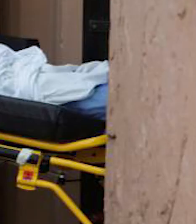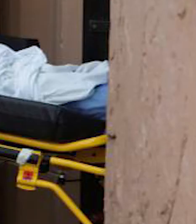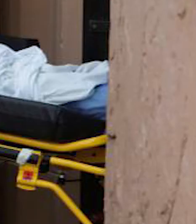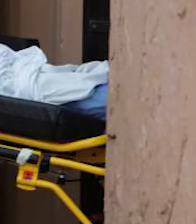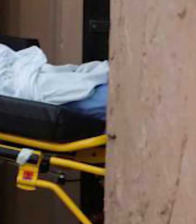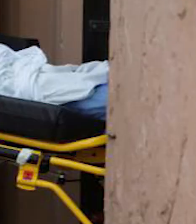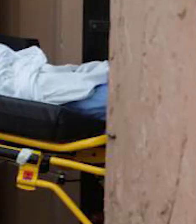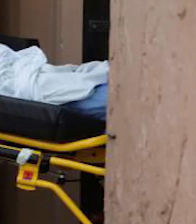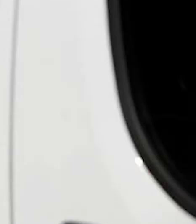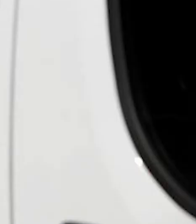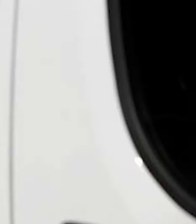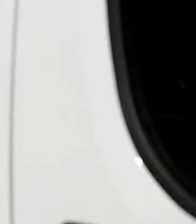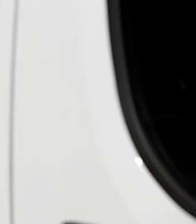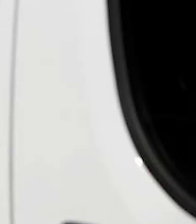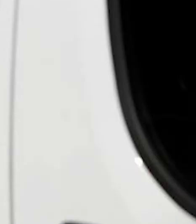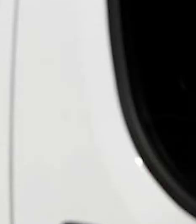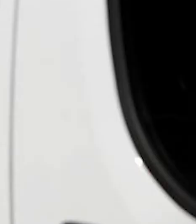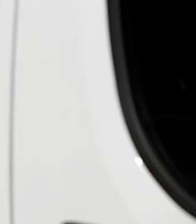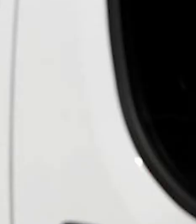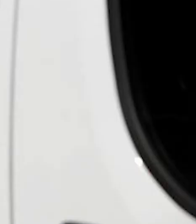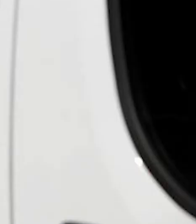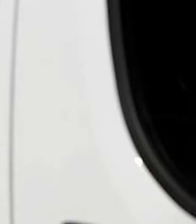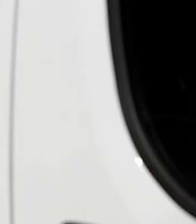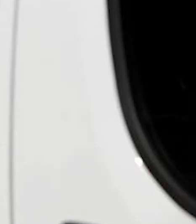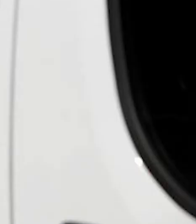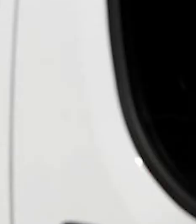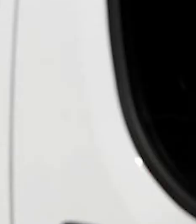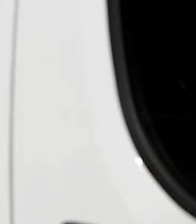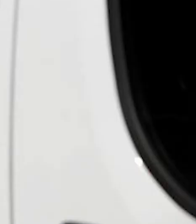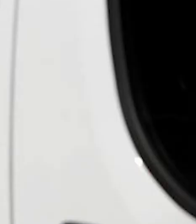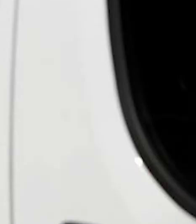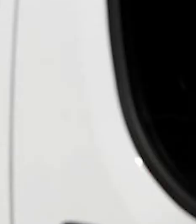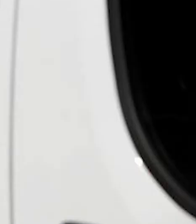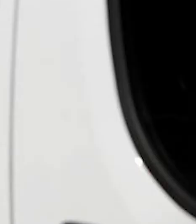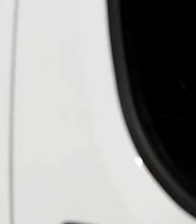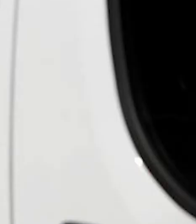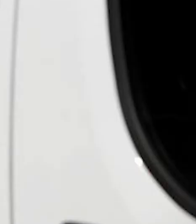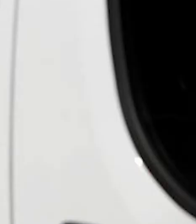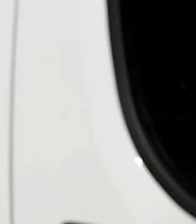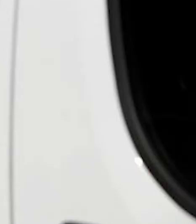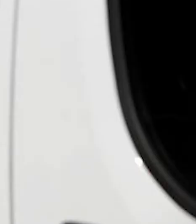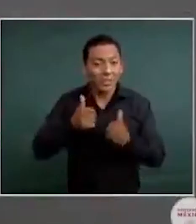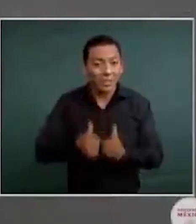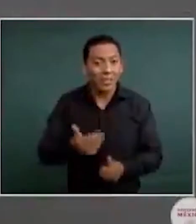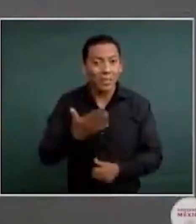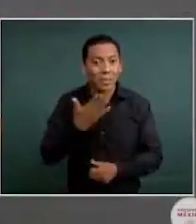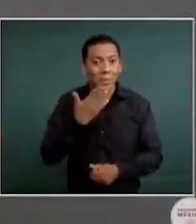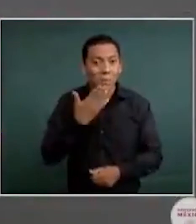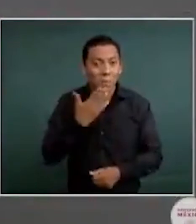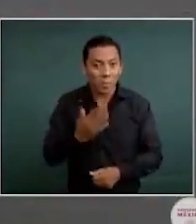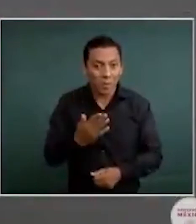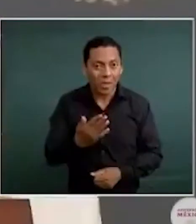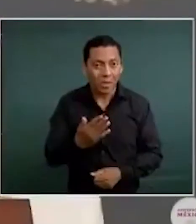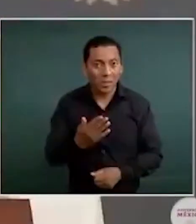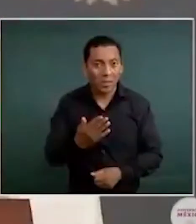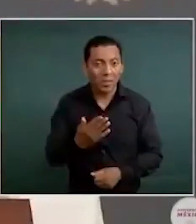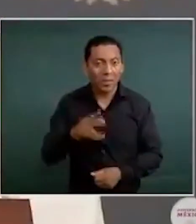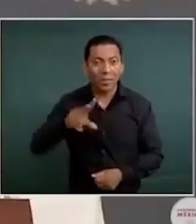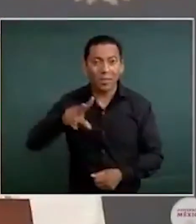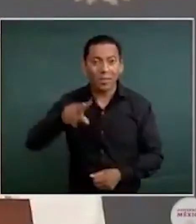COVID-19 y seguirá dando remedios absurdos para afrontar esta pandemia, como ya lo hizo en su última mañanera. No